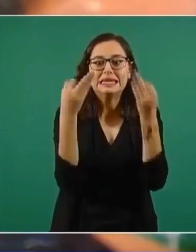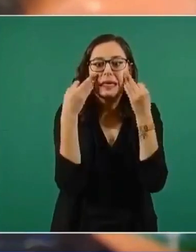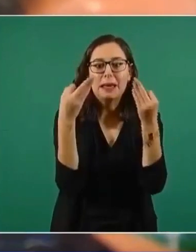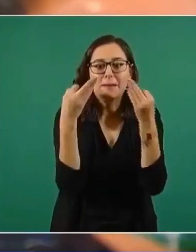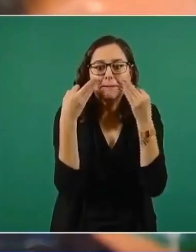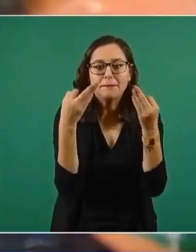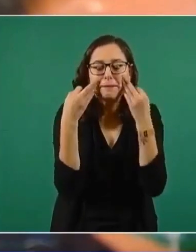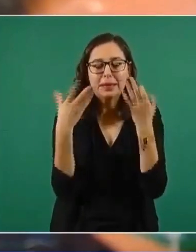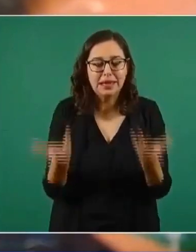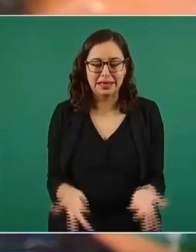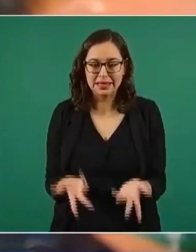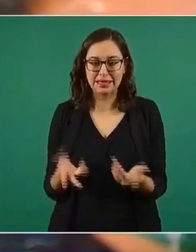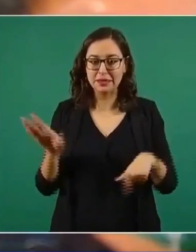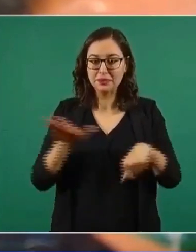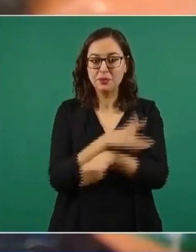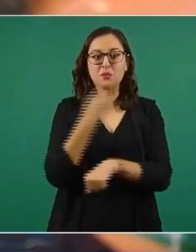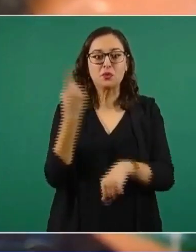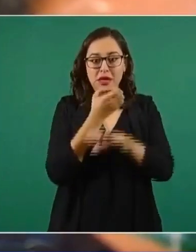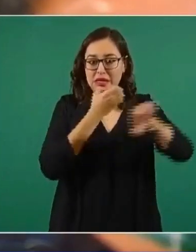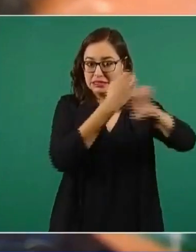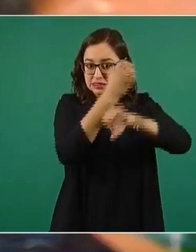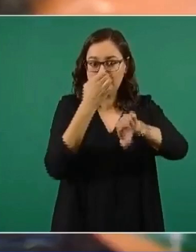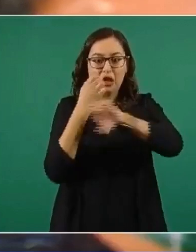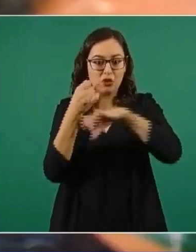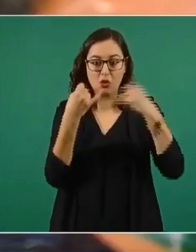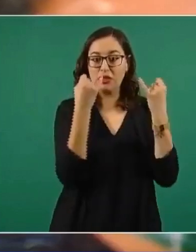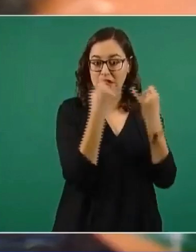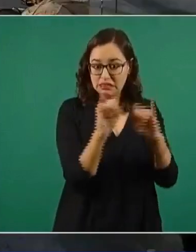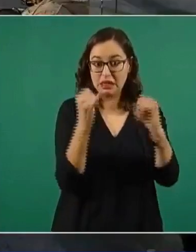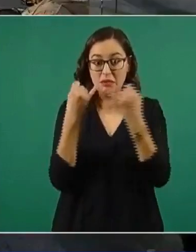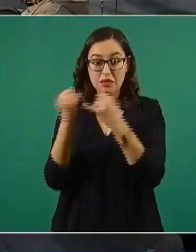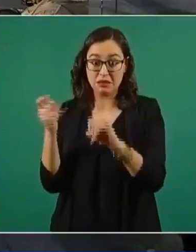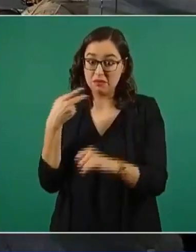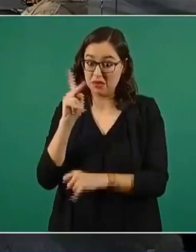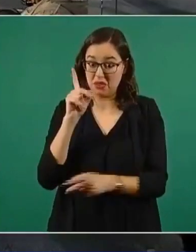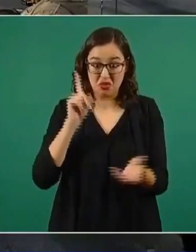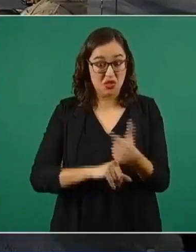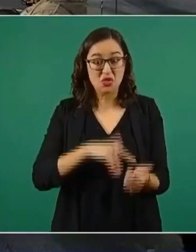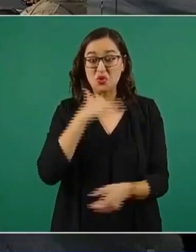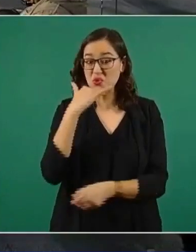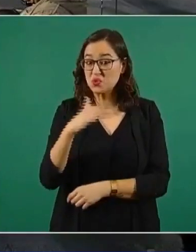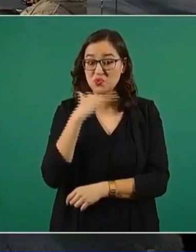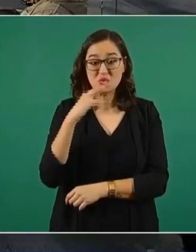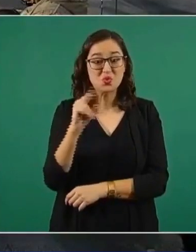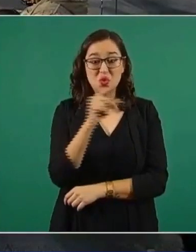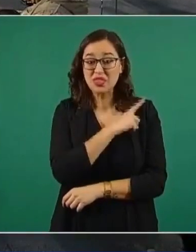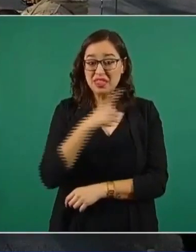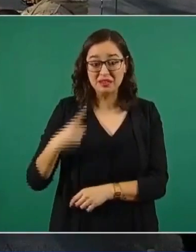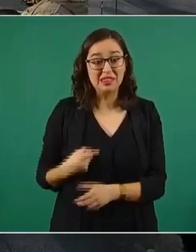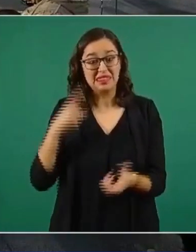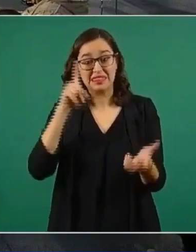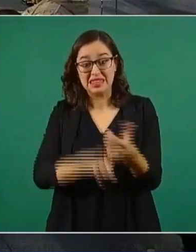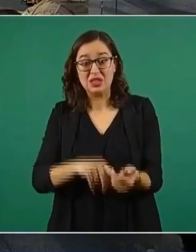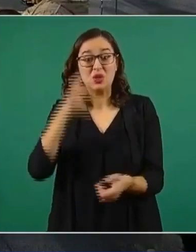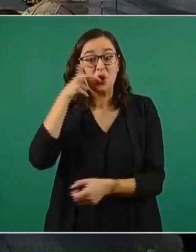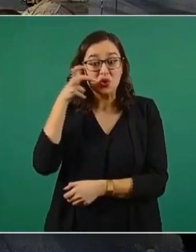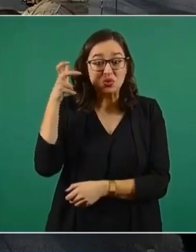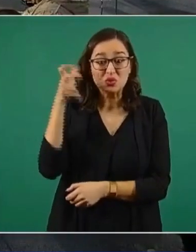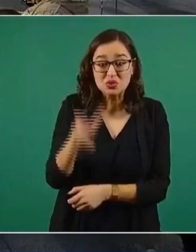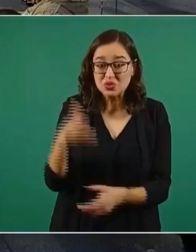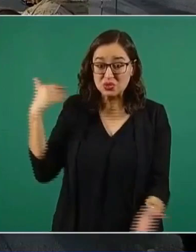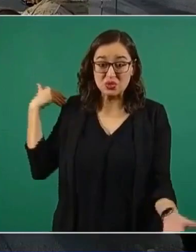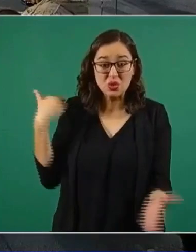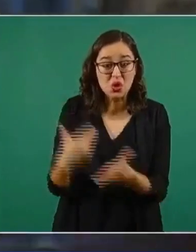son independientes, pero no deben de tener esa corrupción, porque Hidalgo vive una corrupción de 90